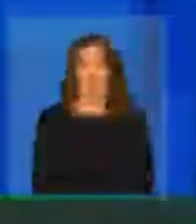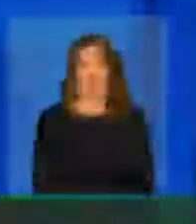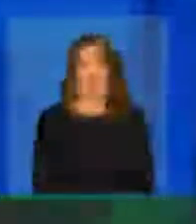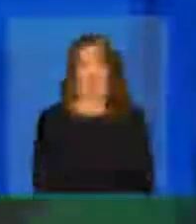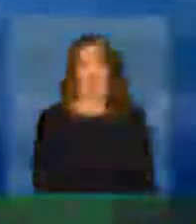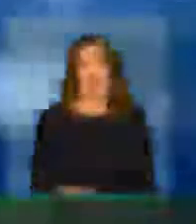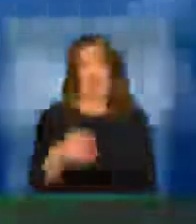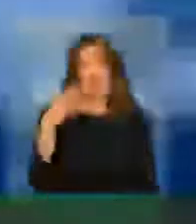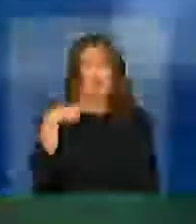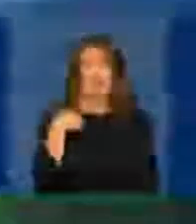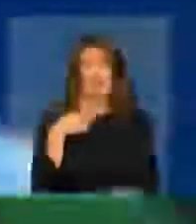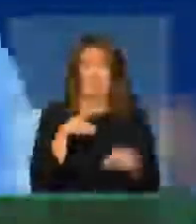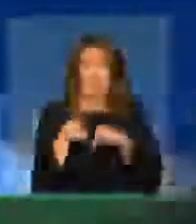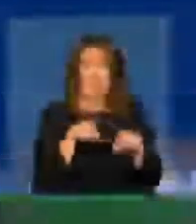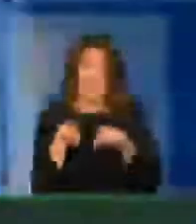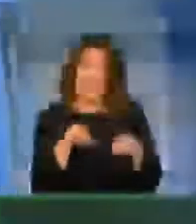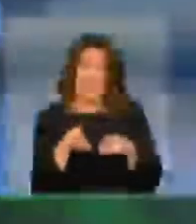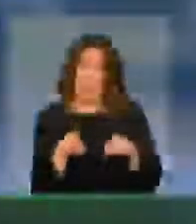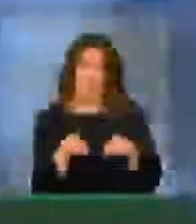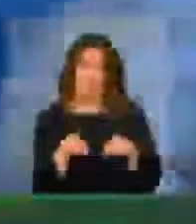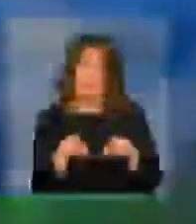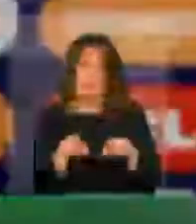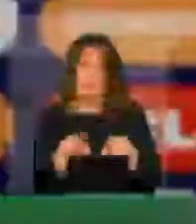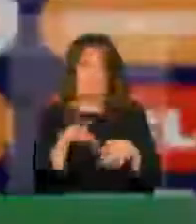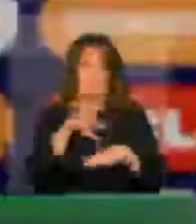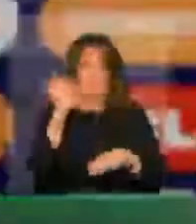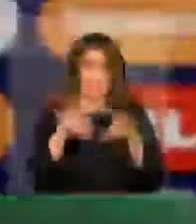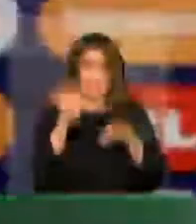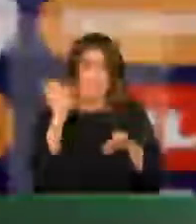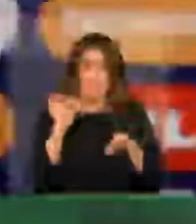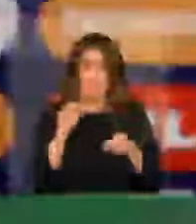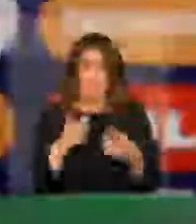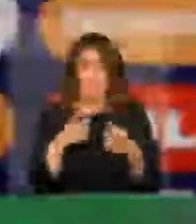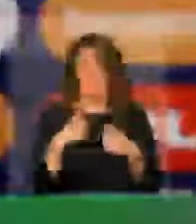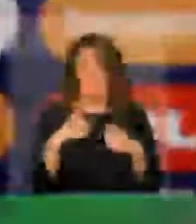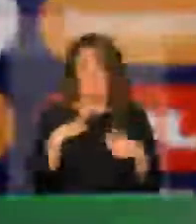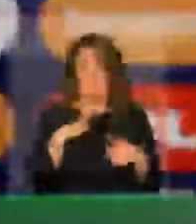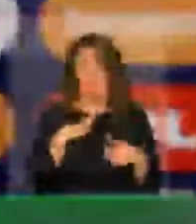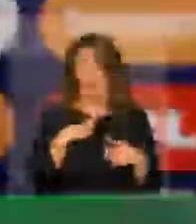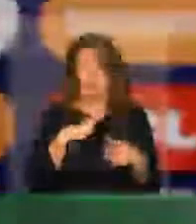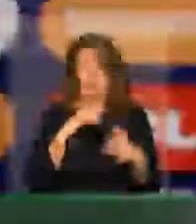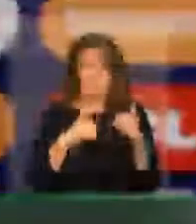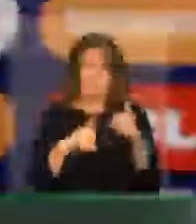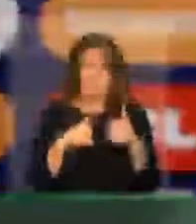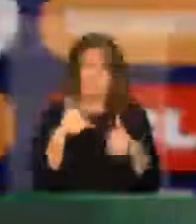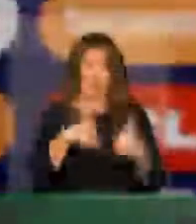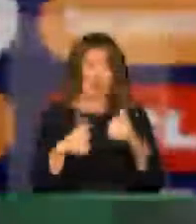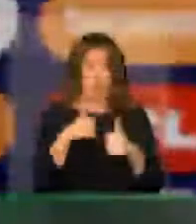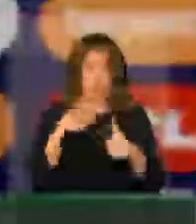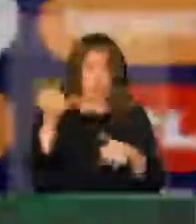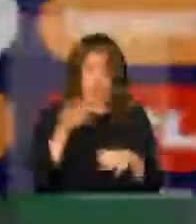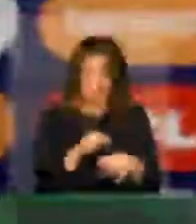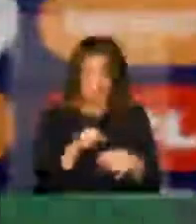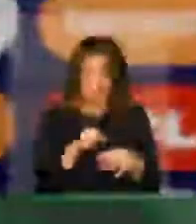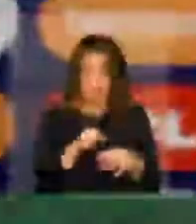Yo soy el entrenador de la selección, no juego a ser el equipo. Tengo que tenerlos a los futbolistas que hemos traído lo mejor posible